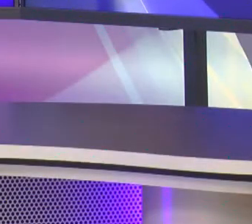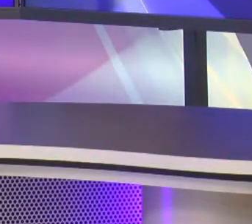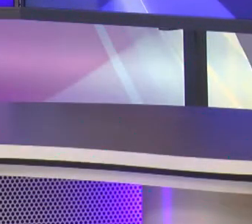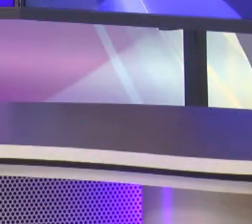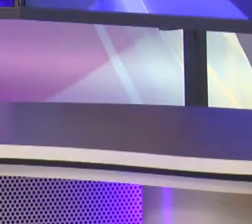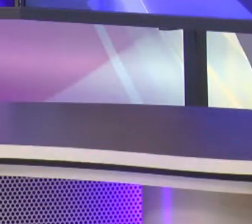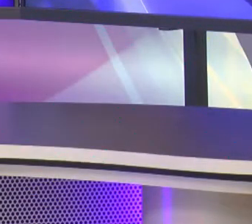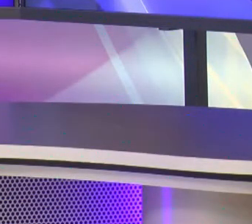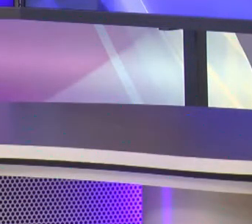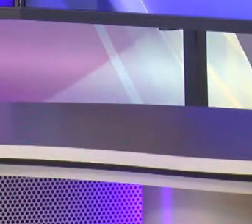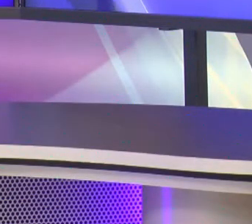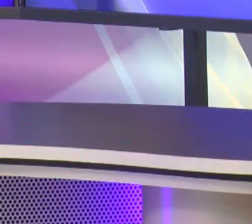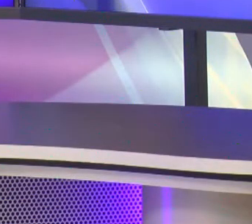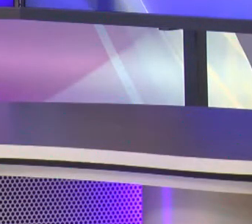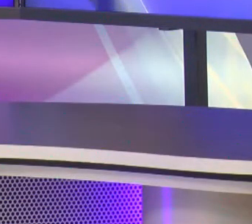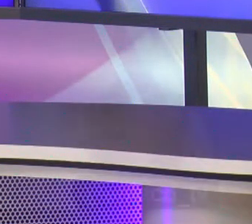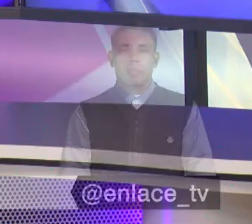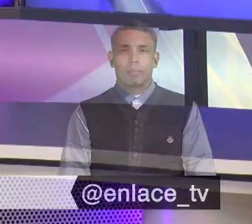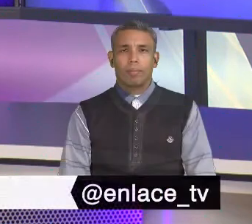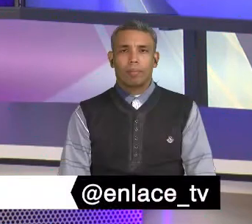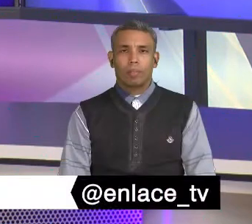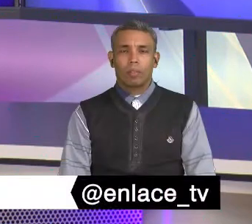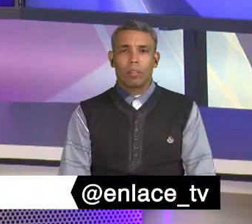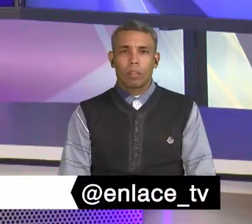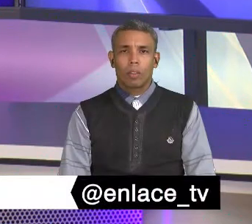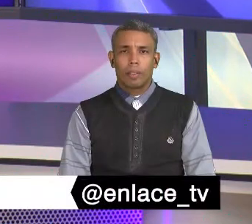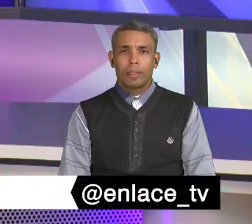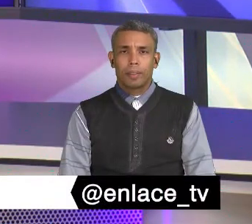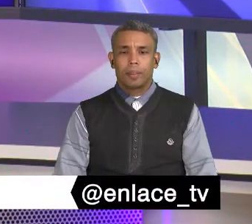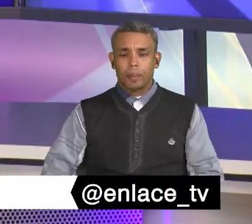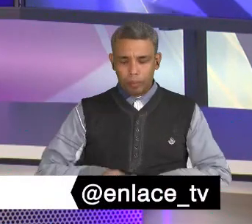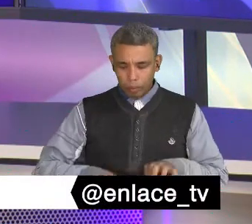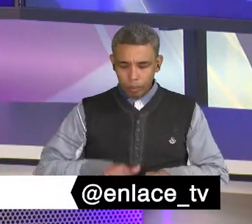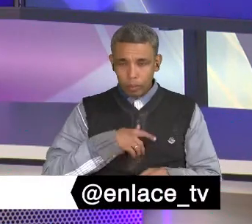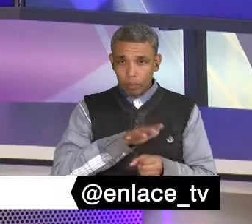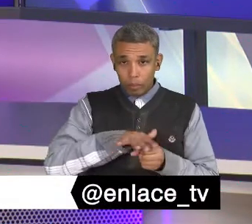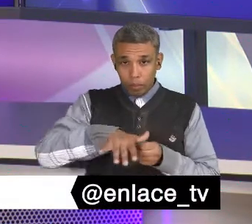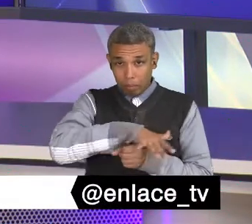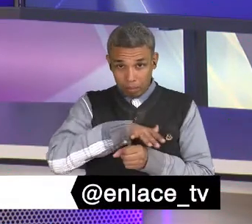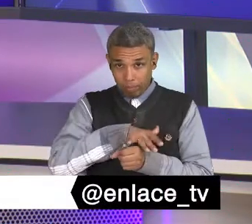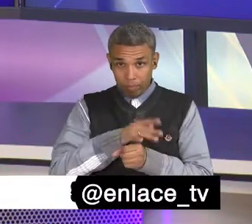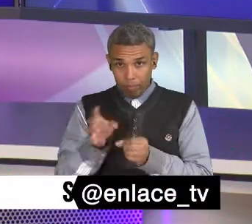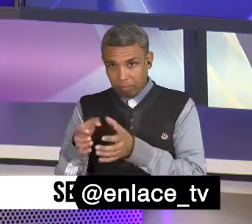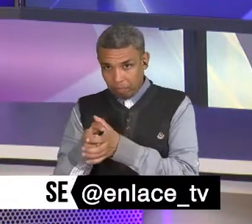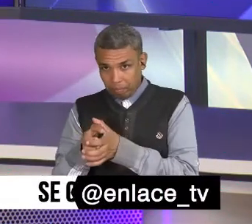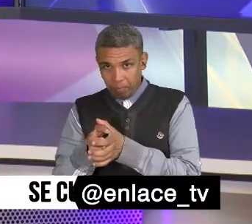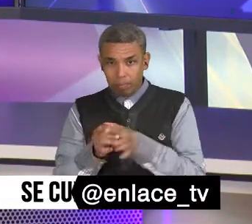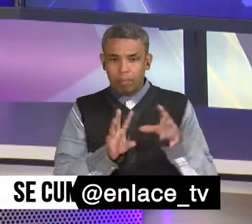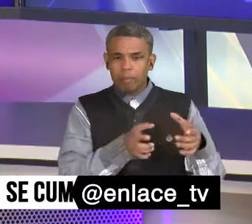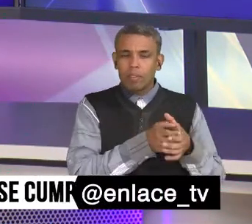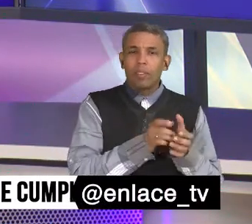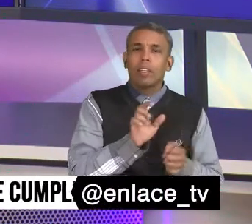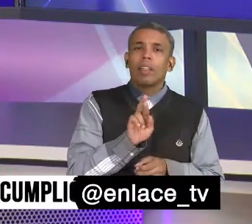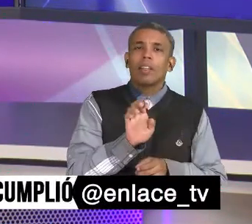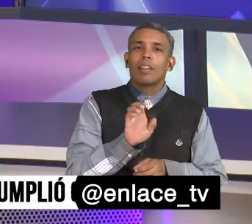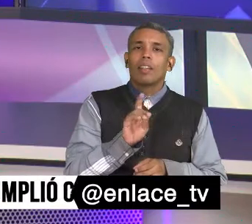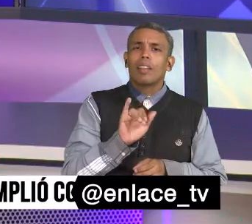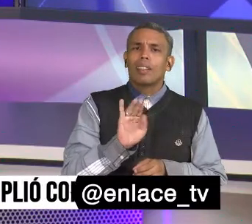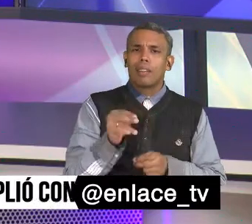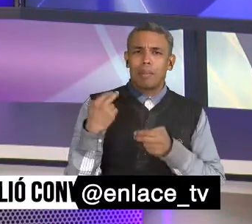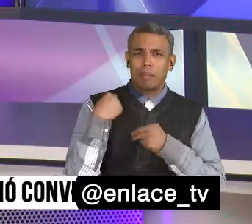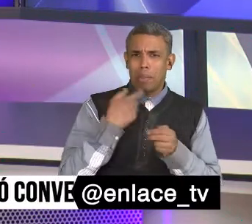Gracias por seguir con nosotros en Enlace Noticias. Secretaría de Medio Ambiente y Rediva adelantaron jornada de embellecimiento en el sector de Paso Nivel.